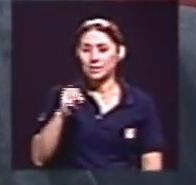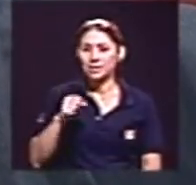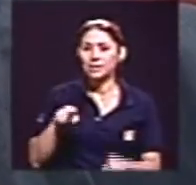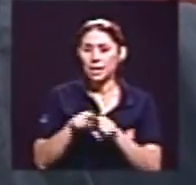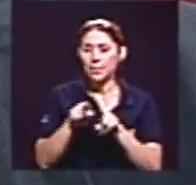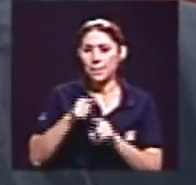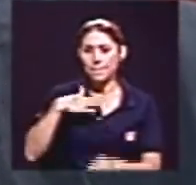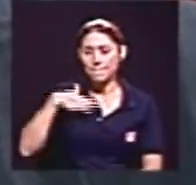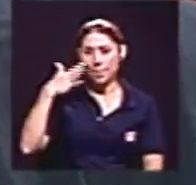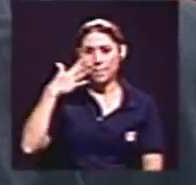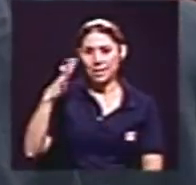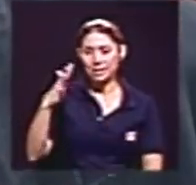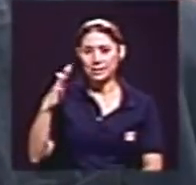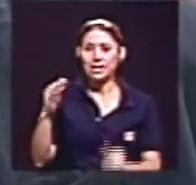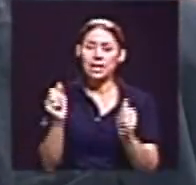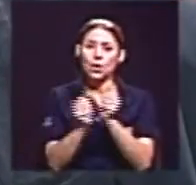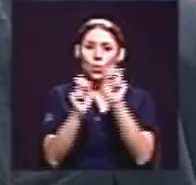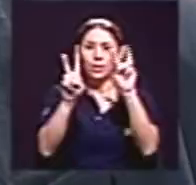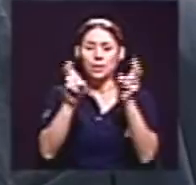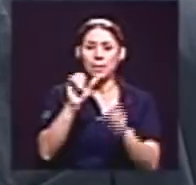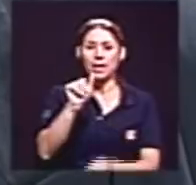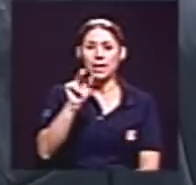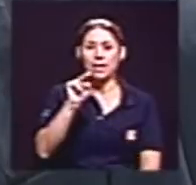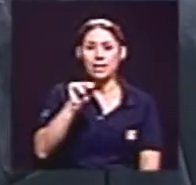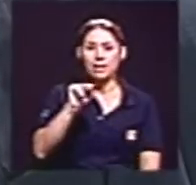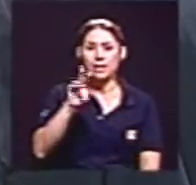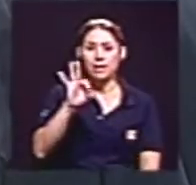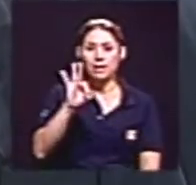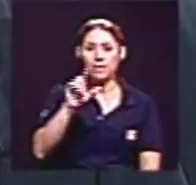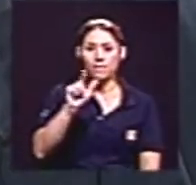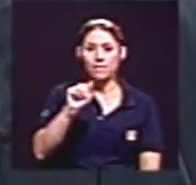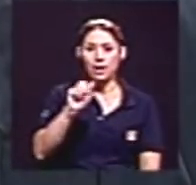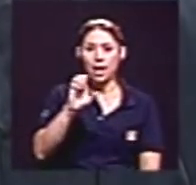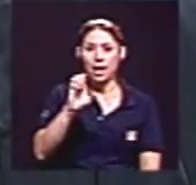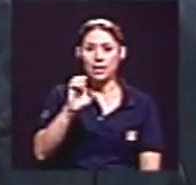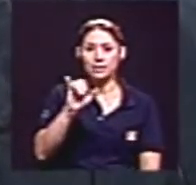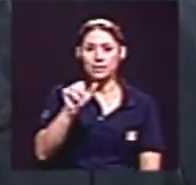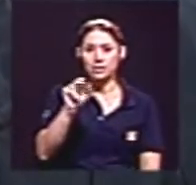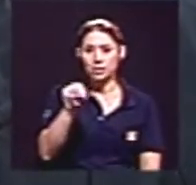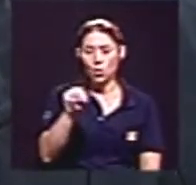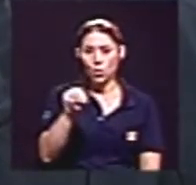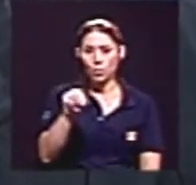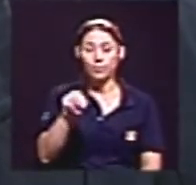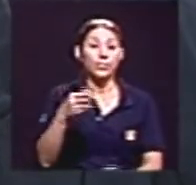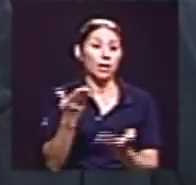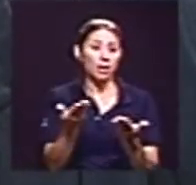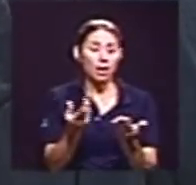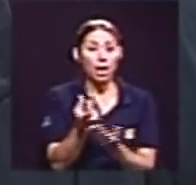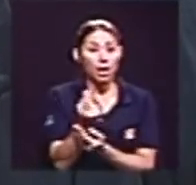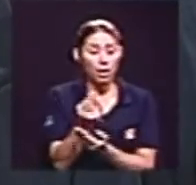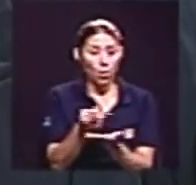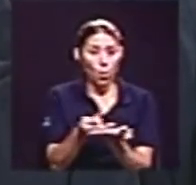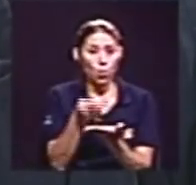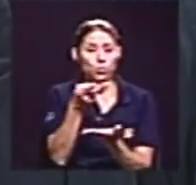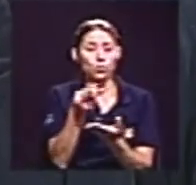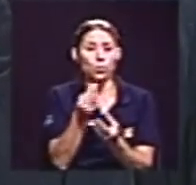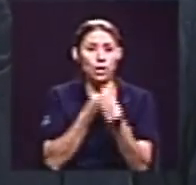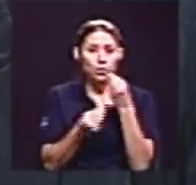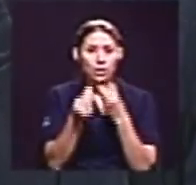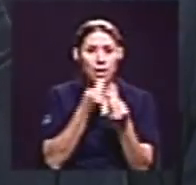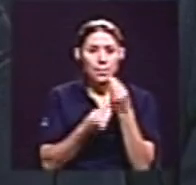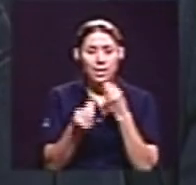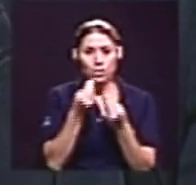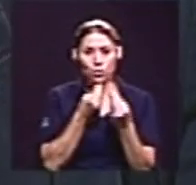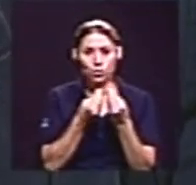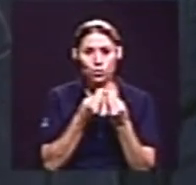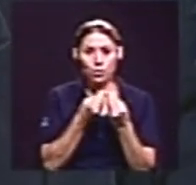que en el caso de la inflación, el hecho de que, que el costo de los alimentos, al